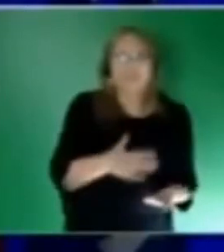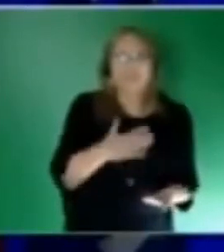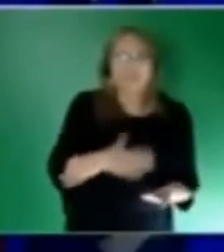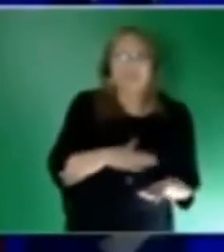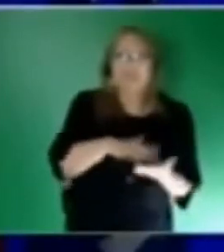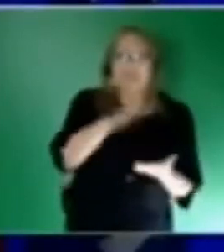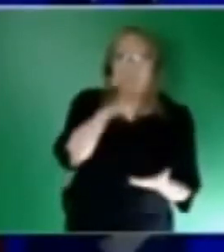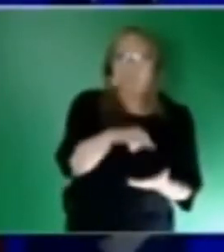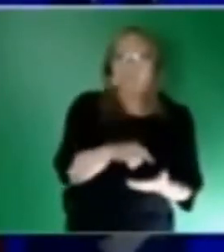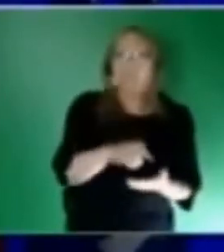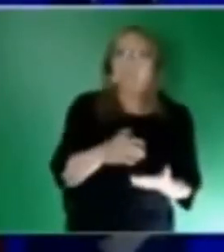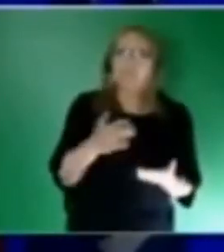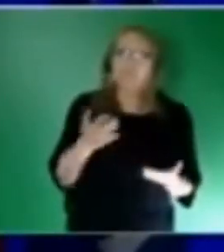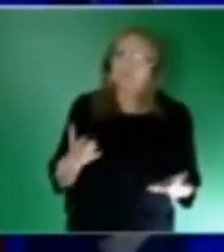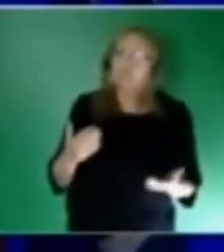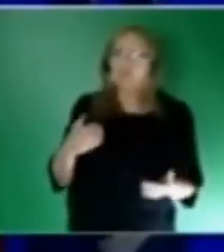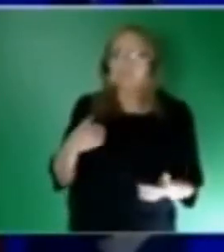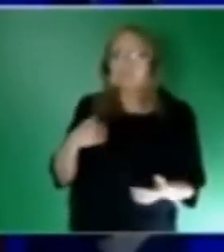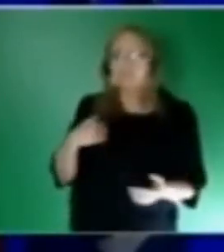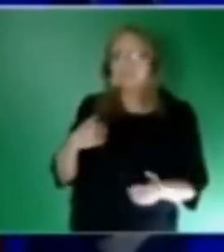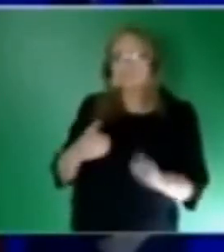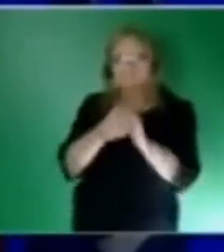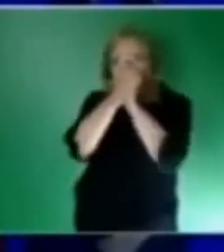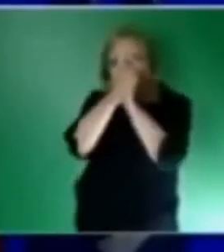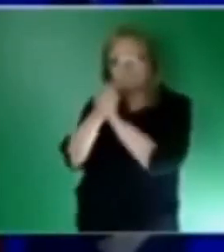y los acuerdos que se hacen